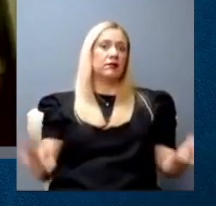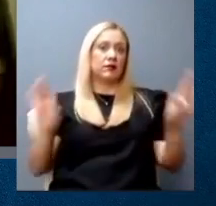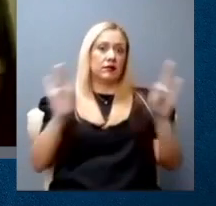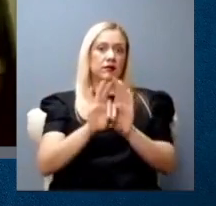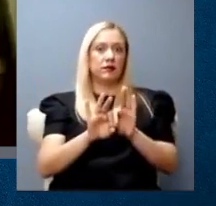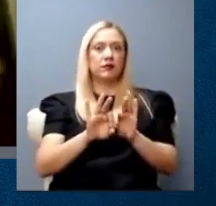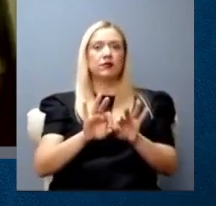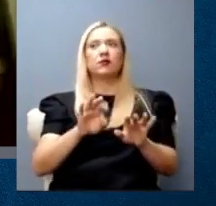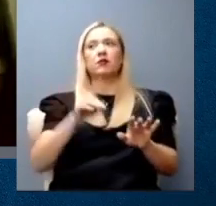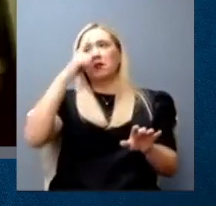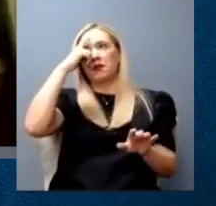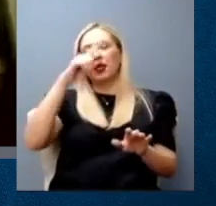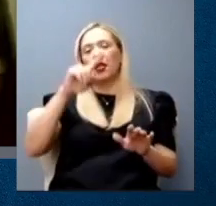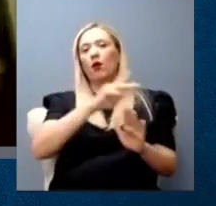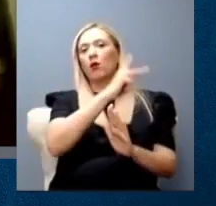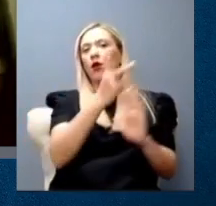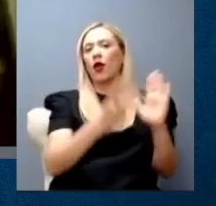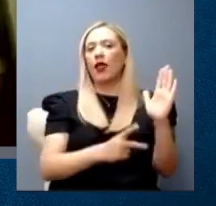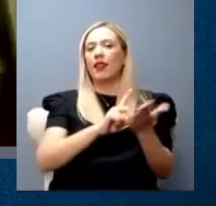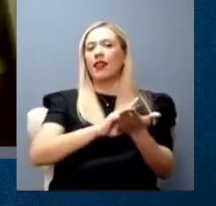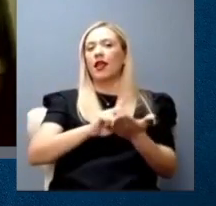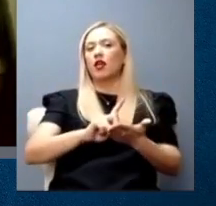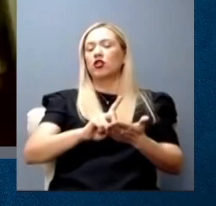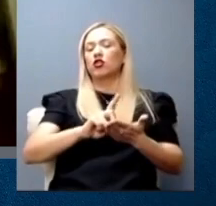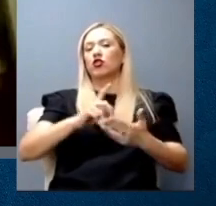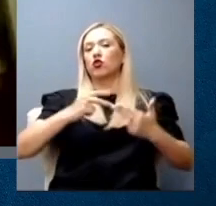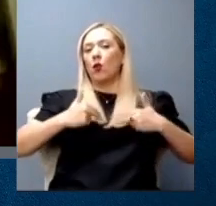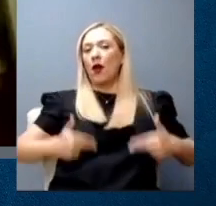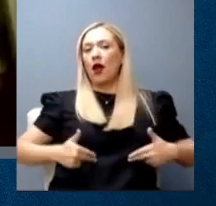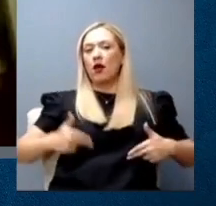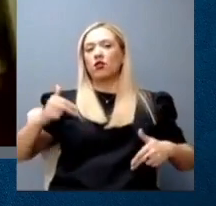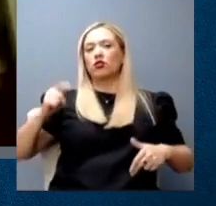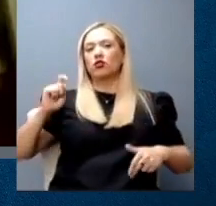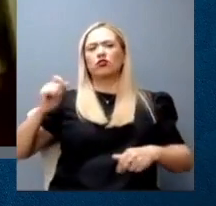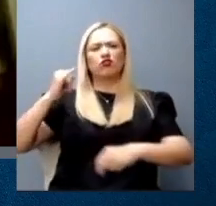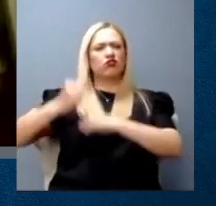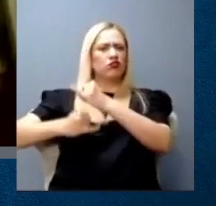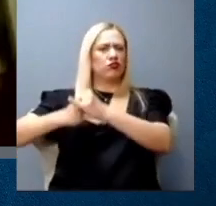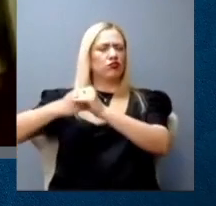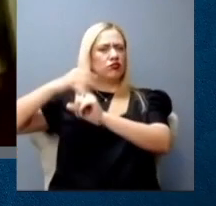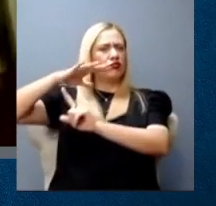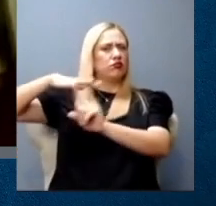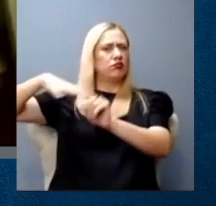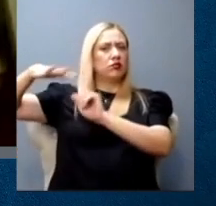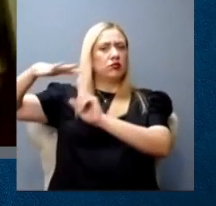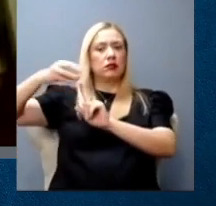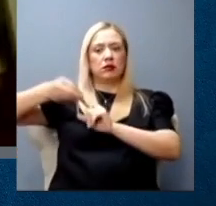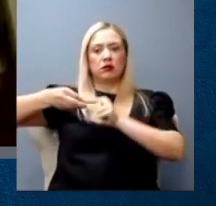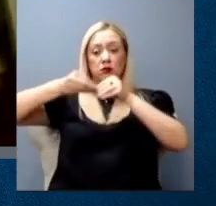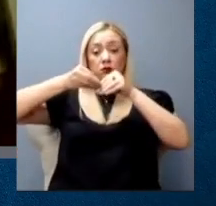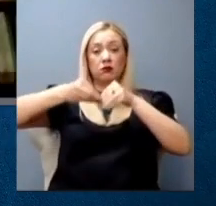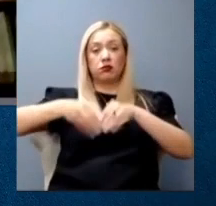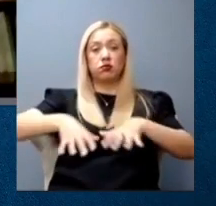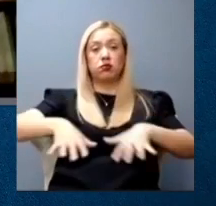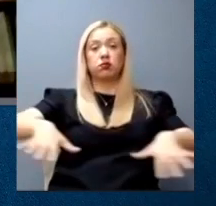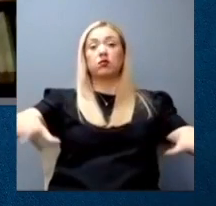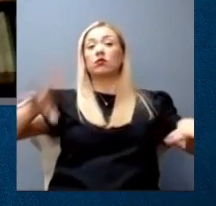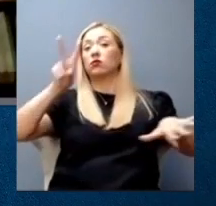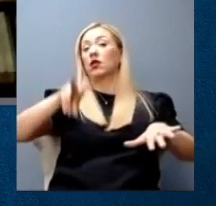programas de derecho internacional de los derechos humanos se les concede una importancia muy